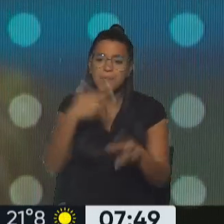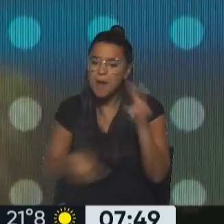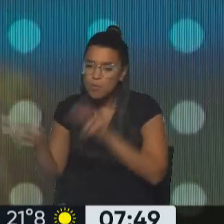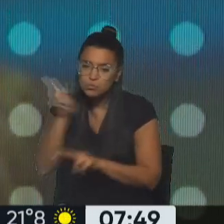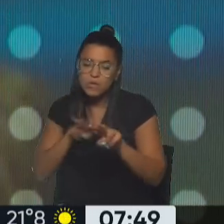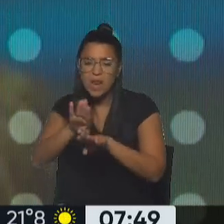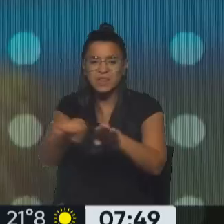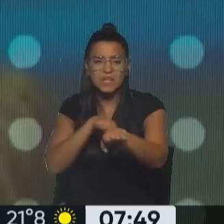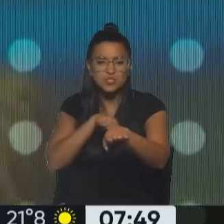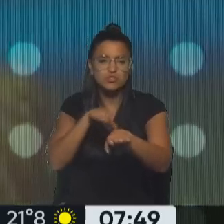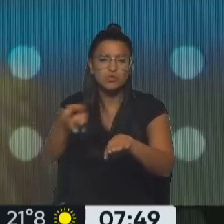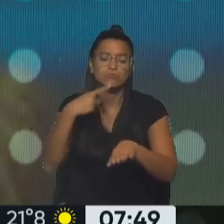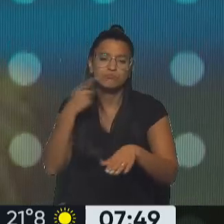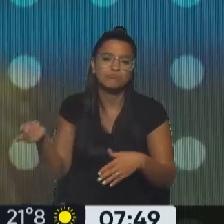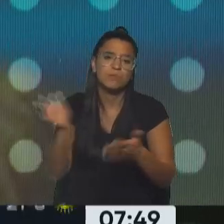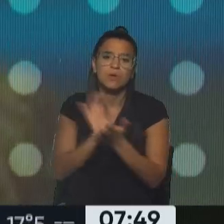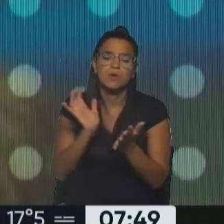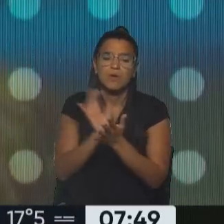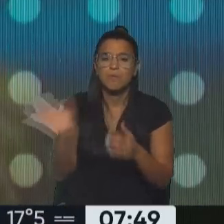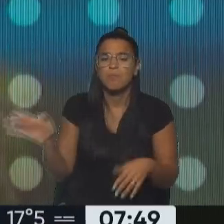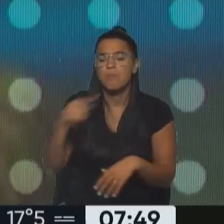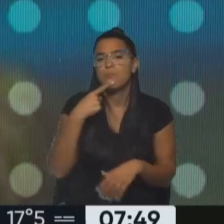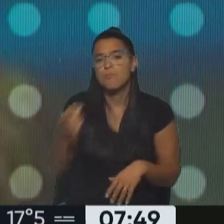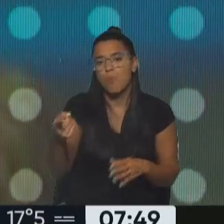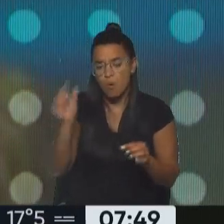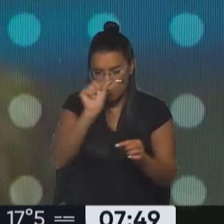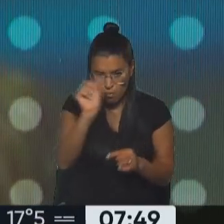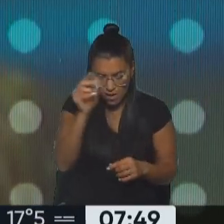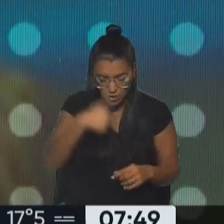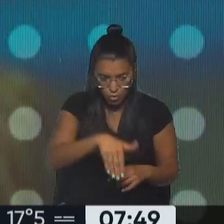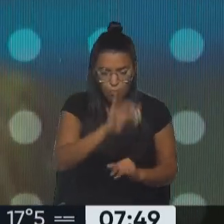estacionamiento en esta atiborrada de autos Ciudad de Buenos Aires. En un rato también vamos a mostrar algo de eso.